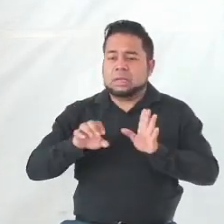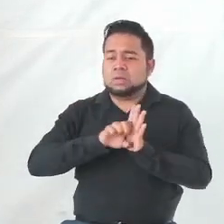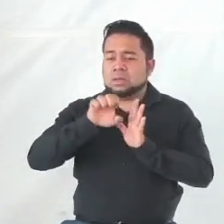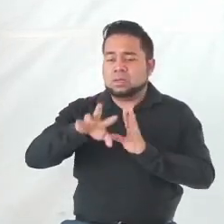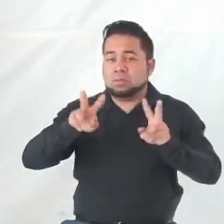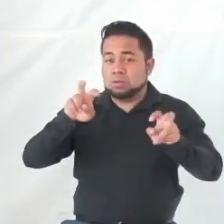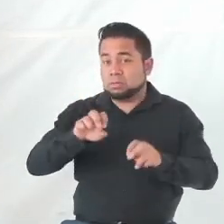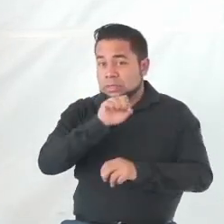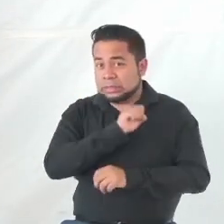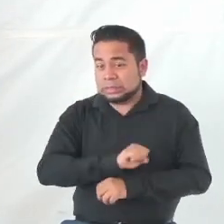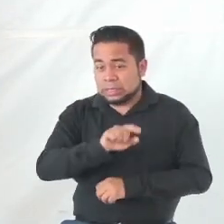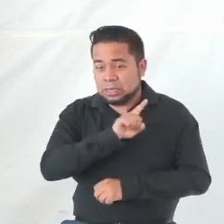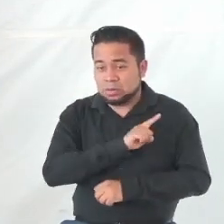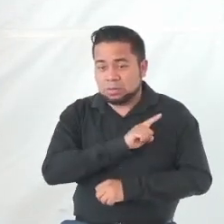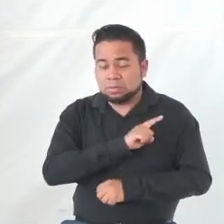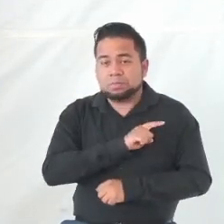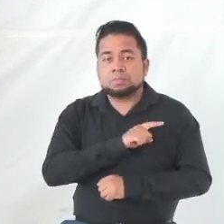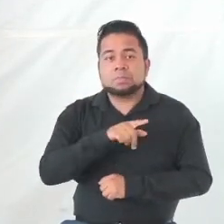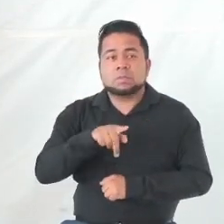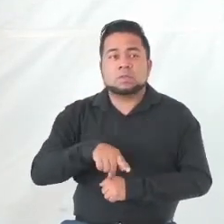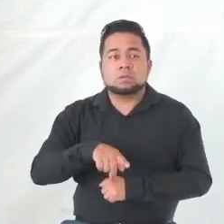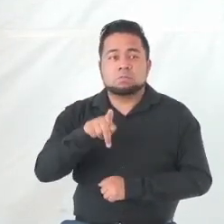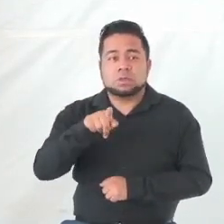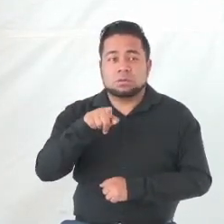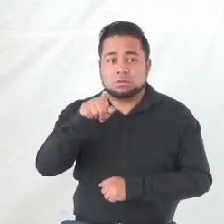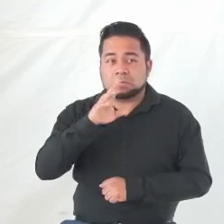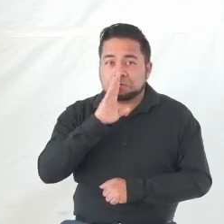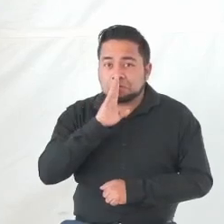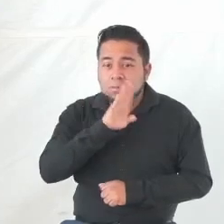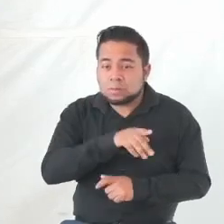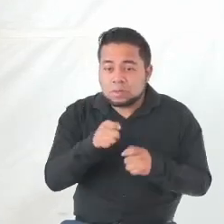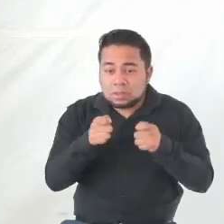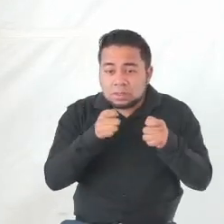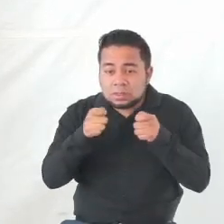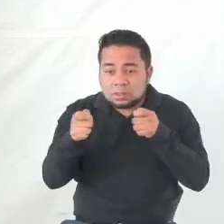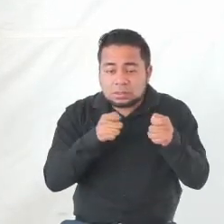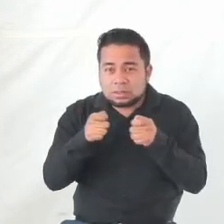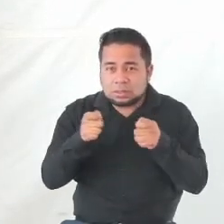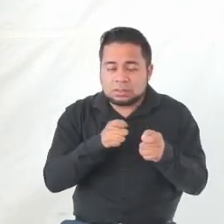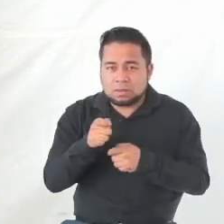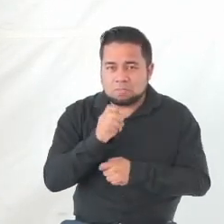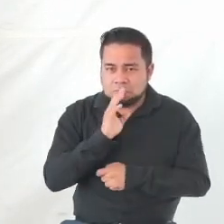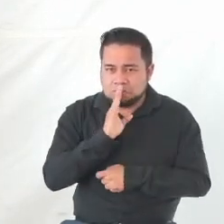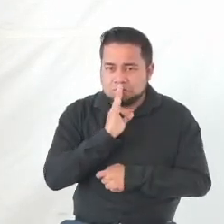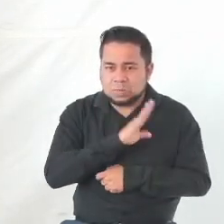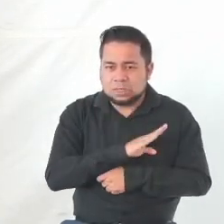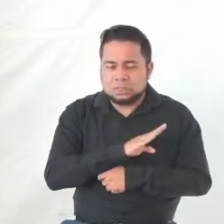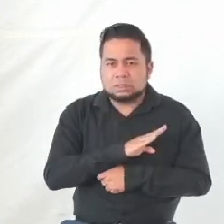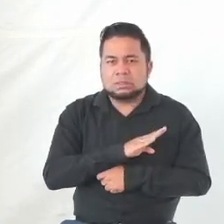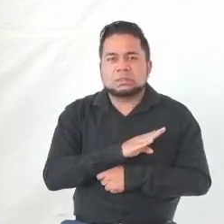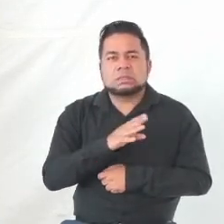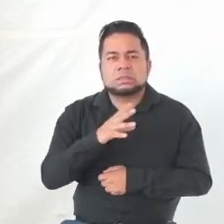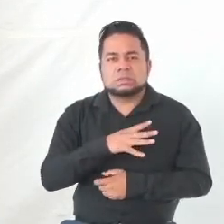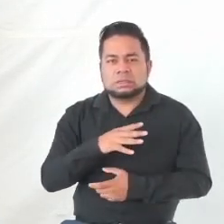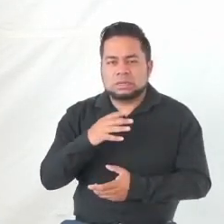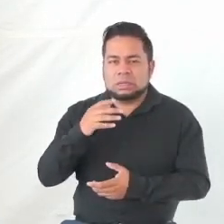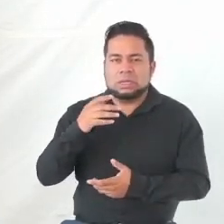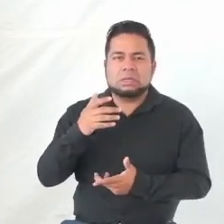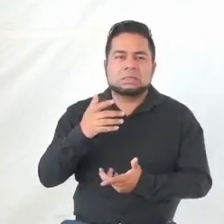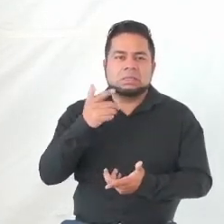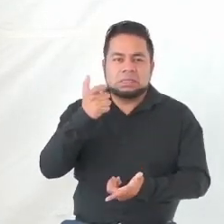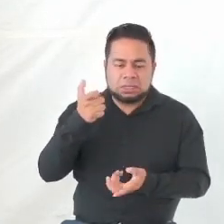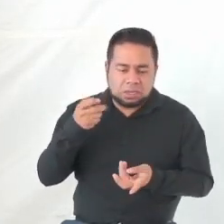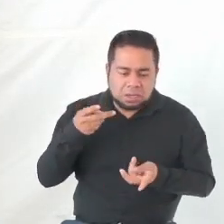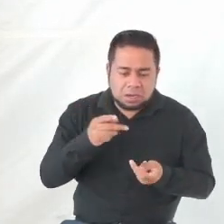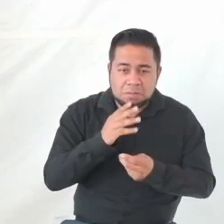de salud, pero por su mala administración pública, recursos mal utilizados